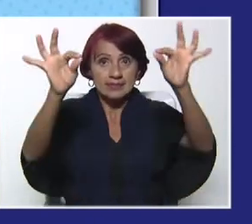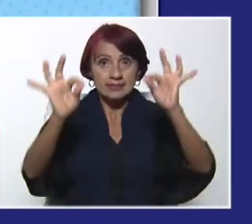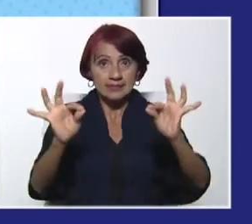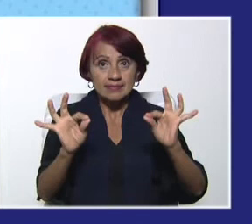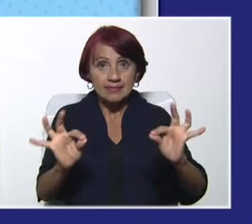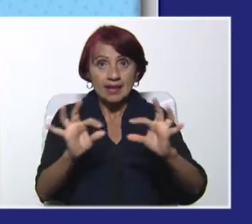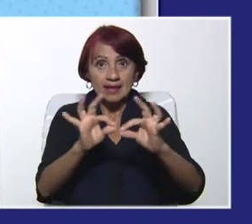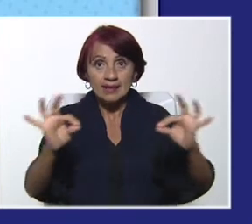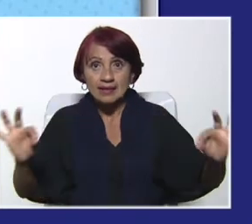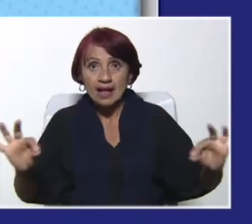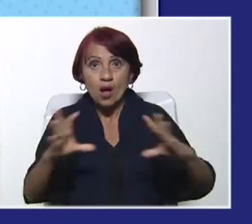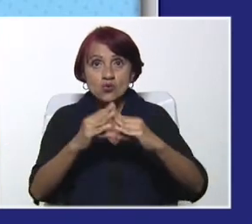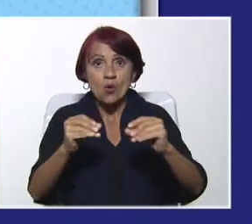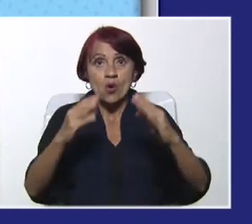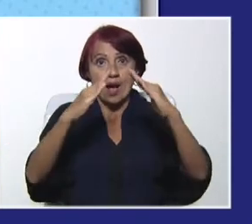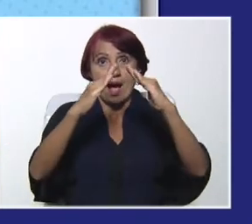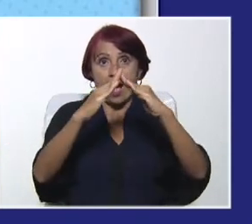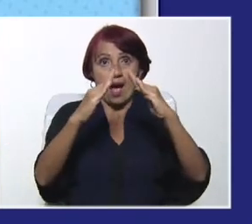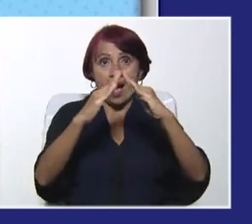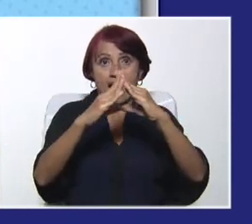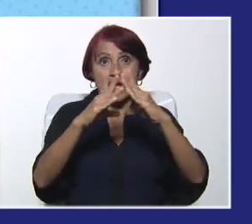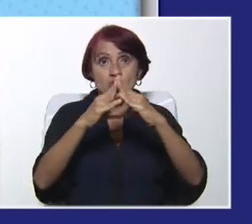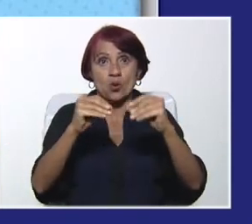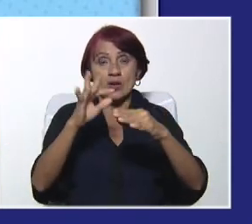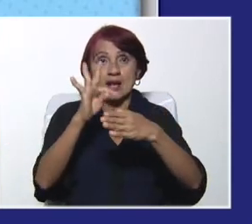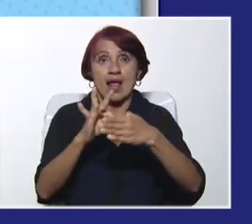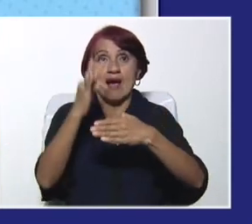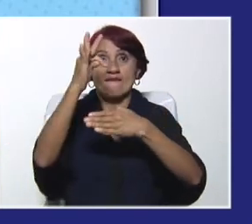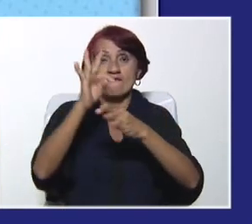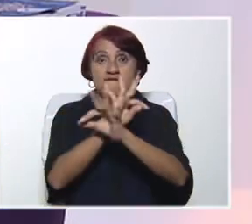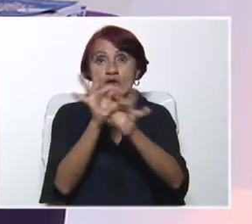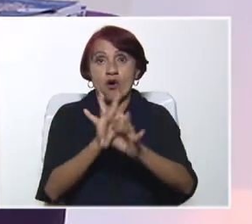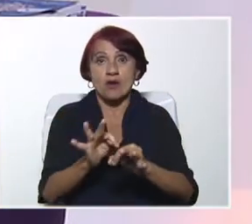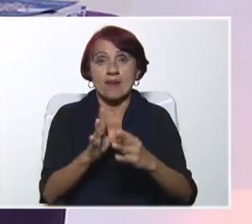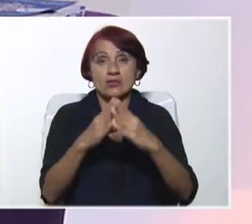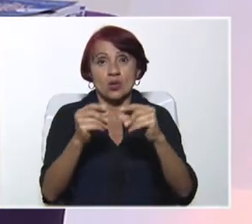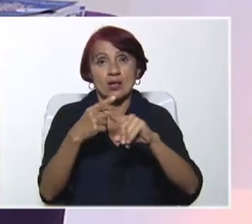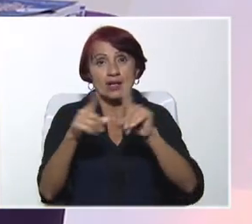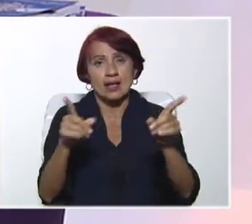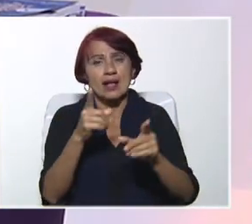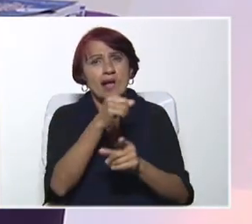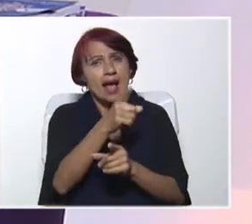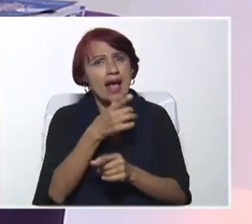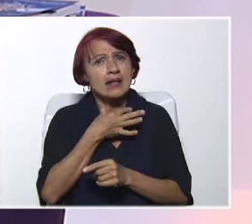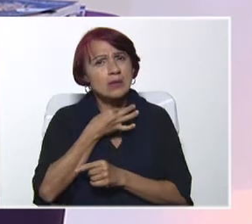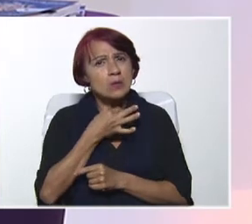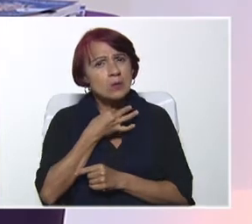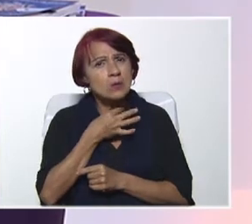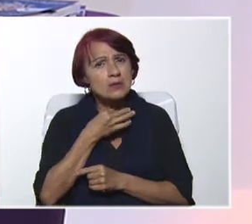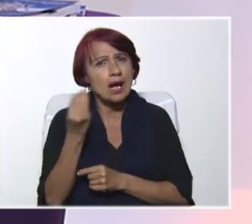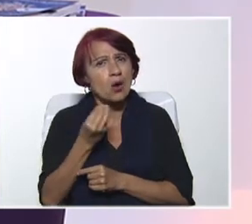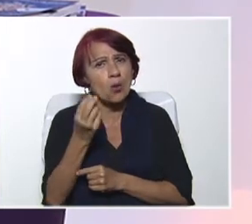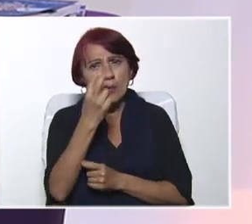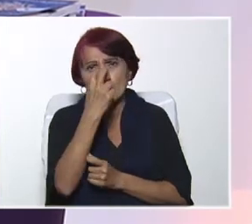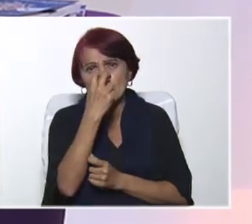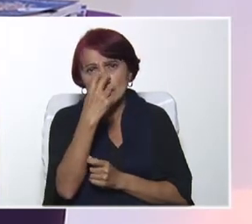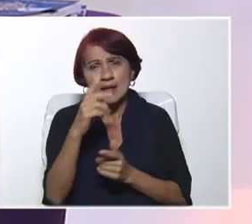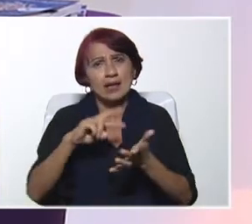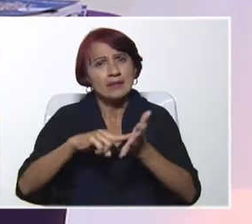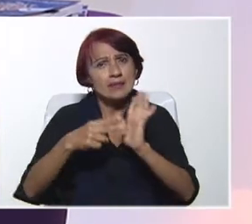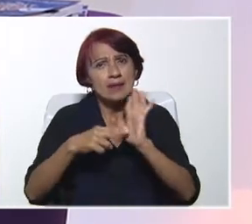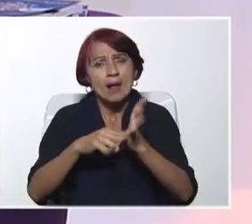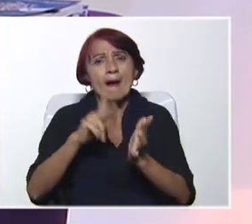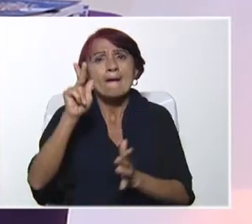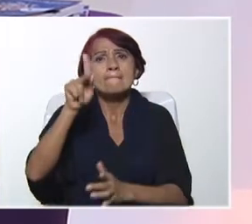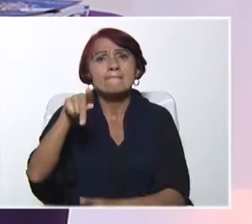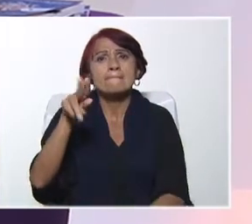segmentos correspondientes en la otra. Me llama mucho la atención este concepto,